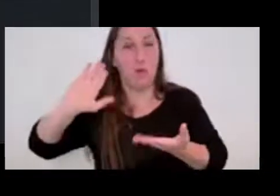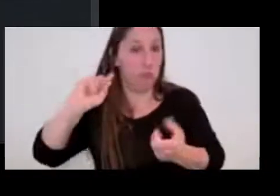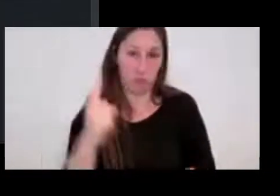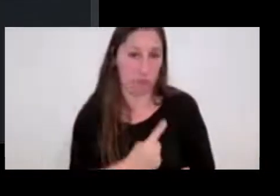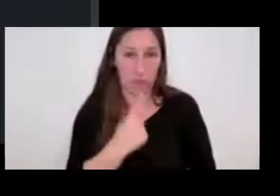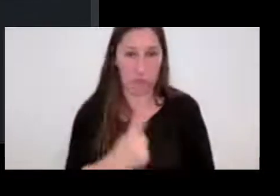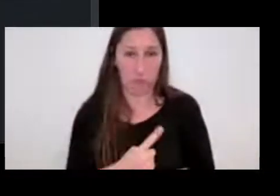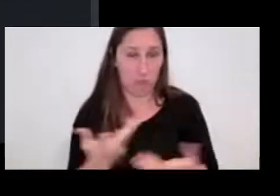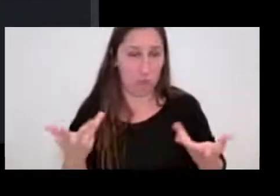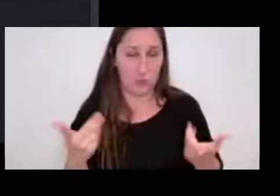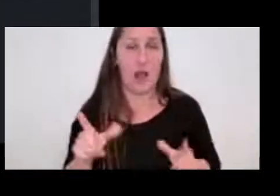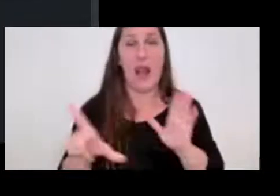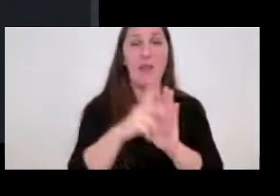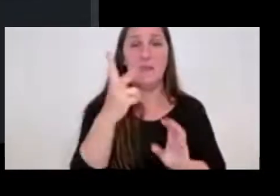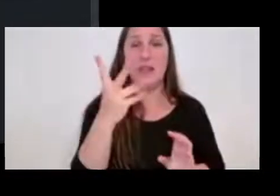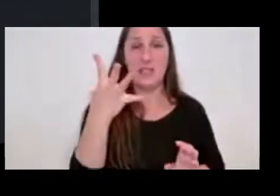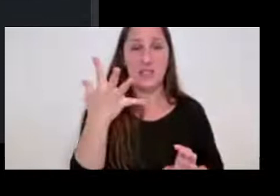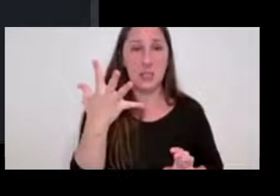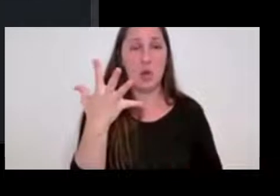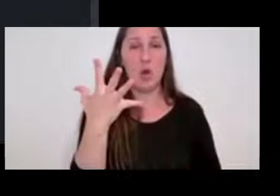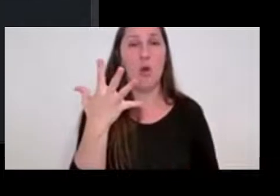Ustedes se fijen en la ley